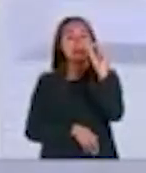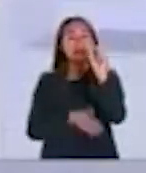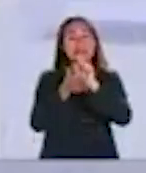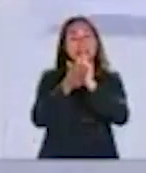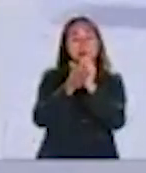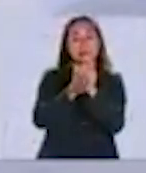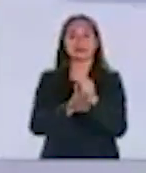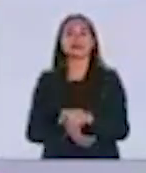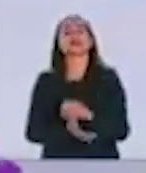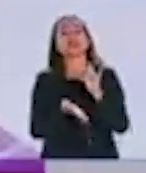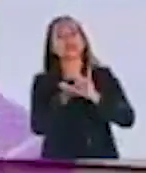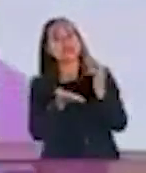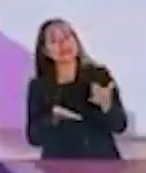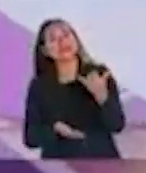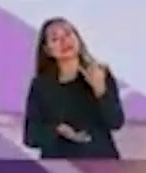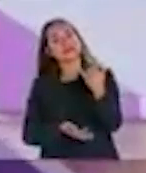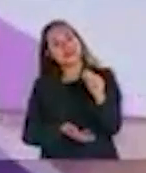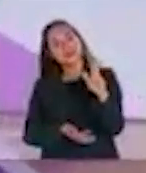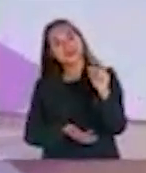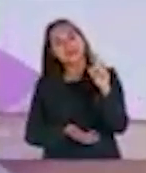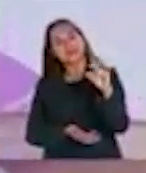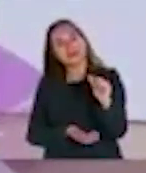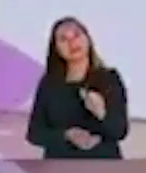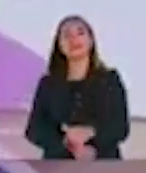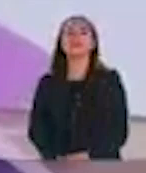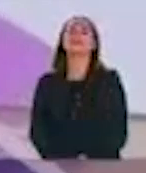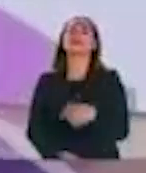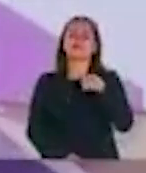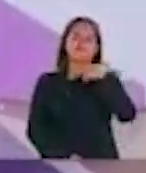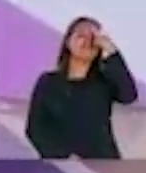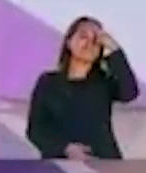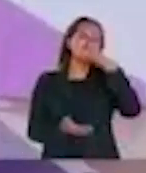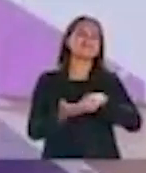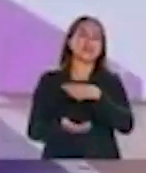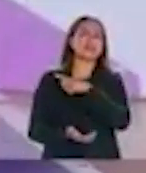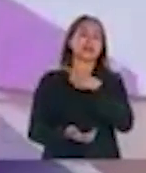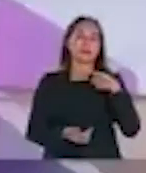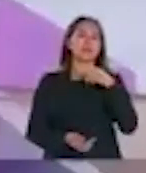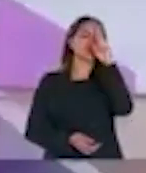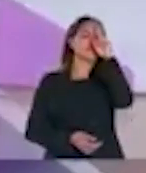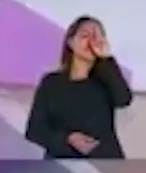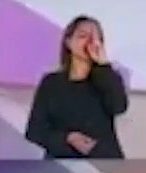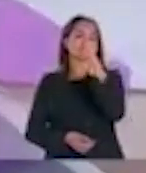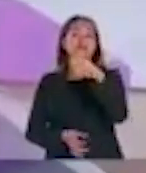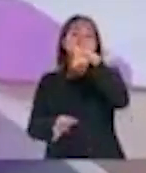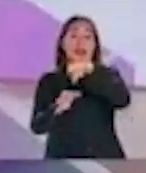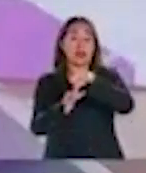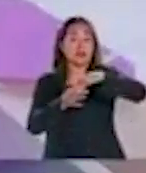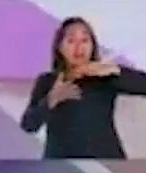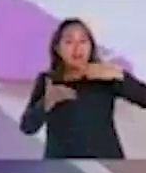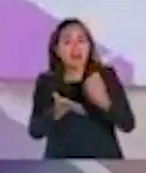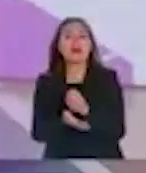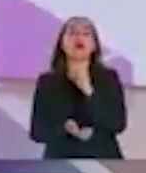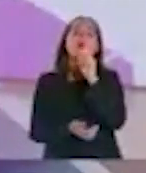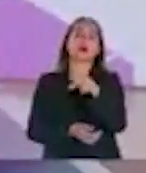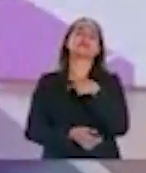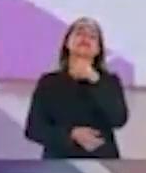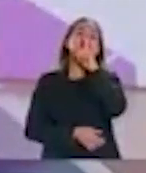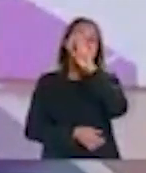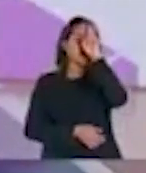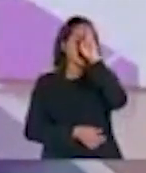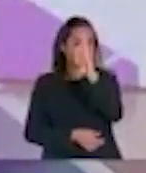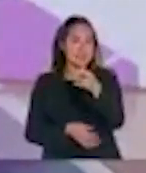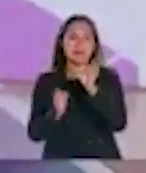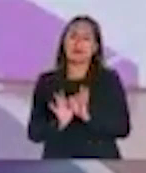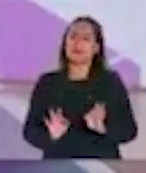yuridia sí por supuesto creo que se tiene que respetar el resultado electoral que tenemos que poner por encima de cualquier interés